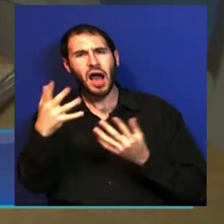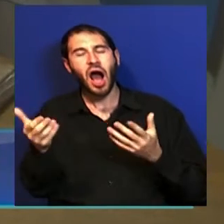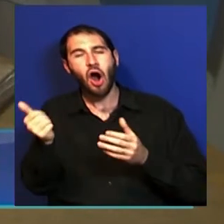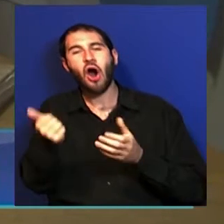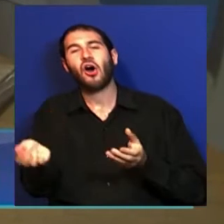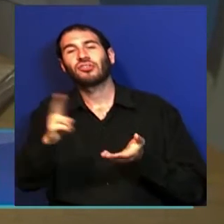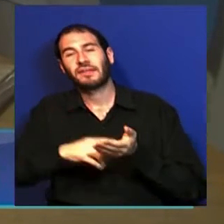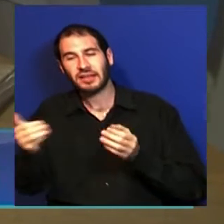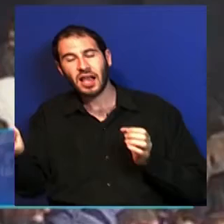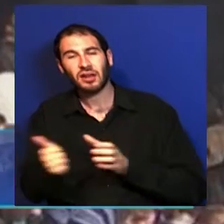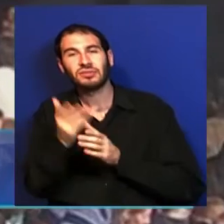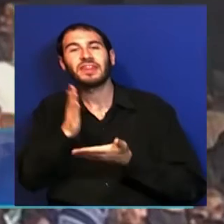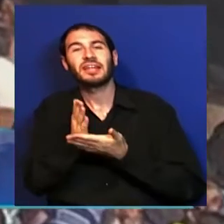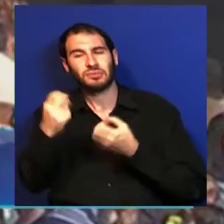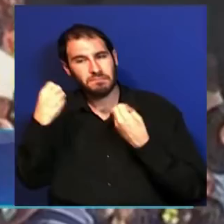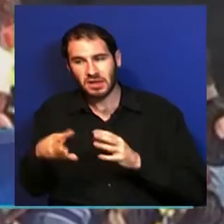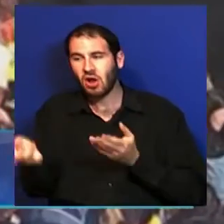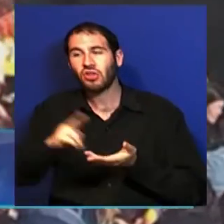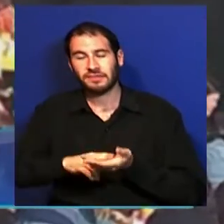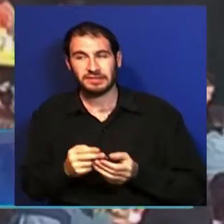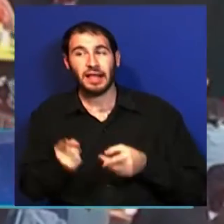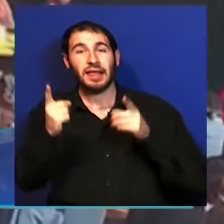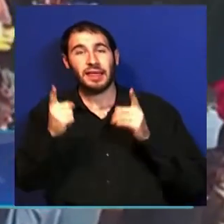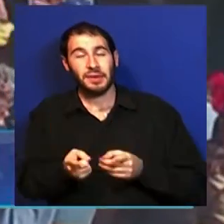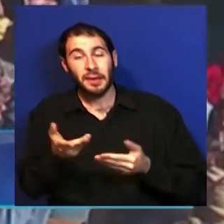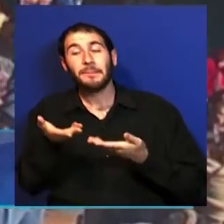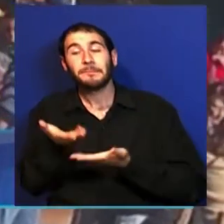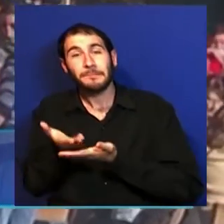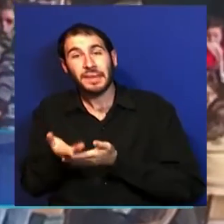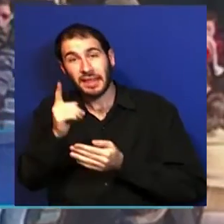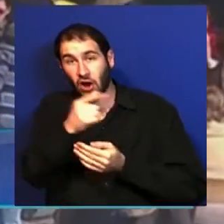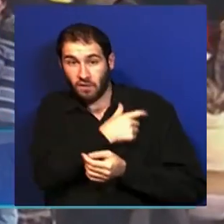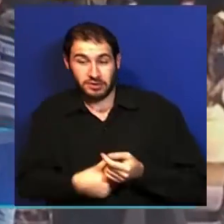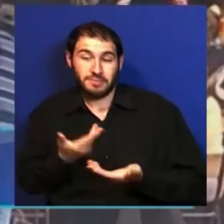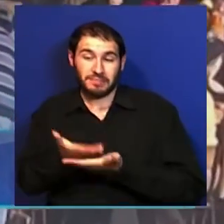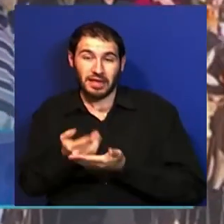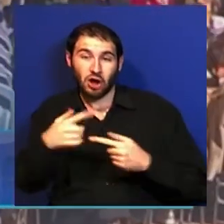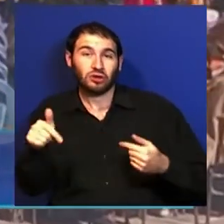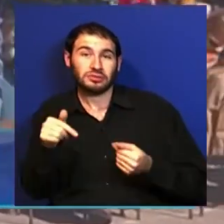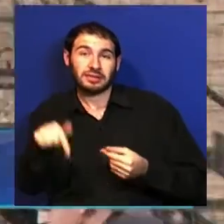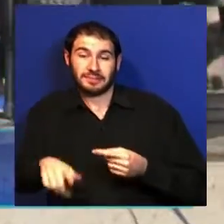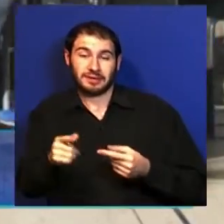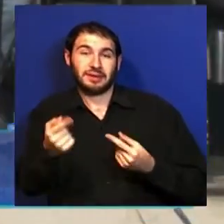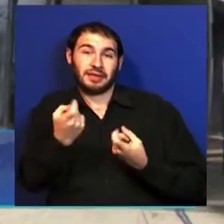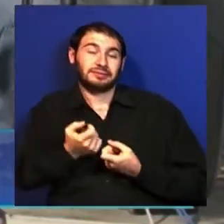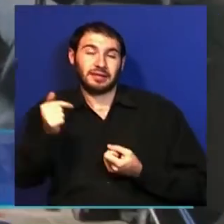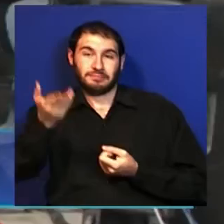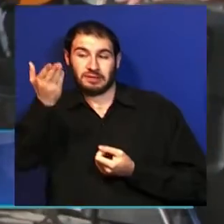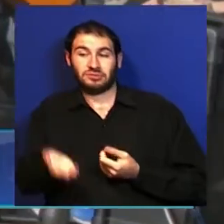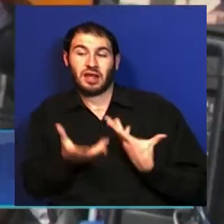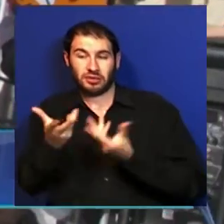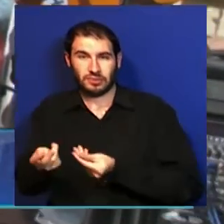restitución de sus derechos que ha perdido, y también exigiéndole al Estado lo que le corresponde como